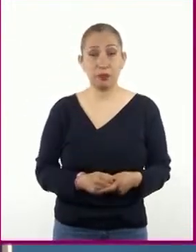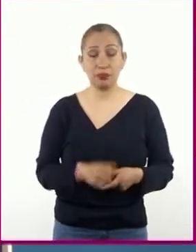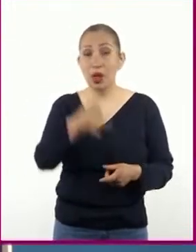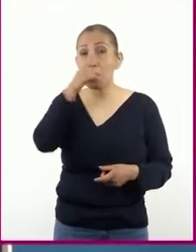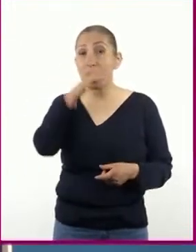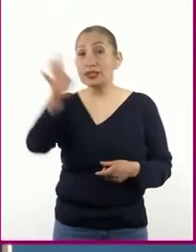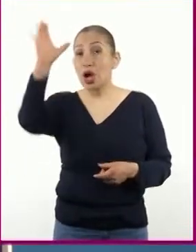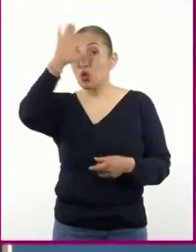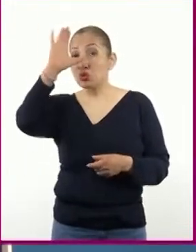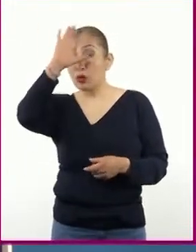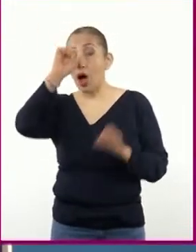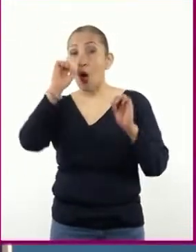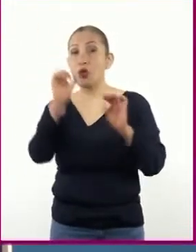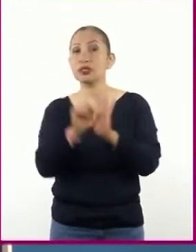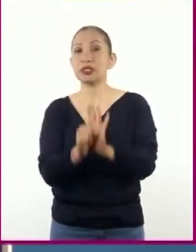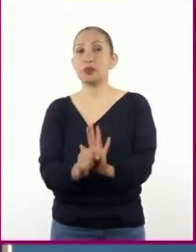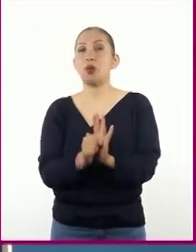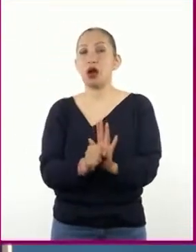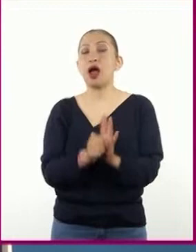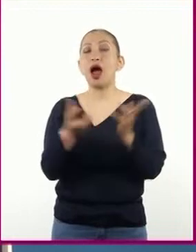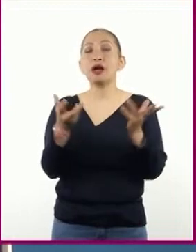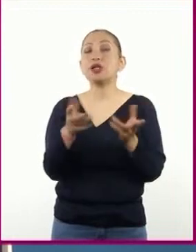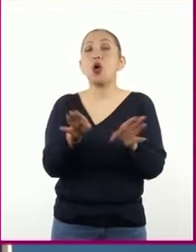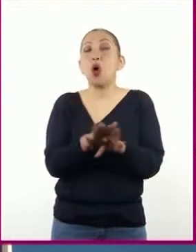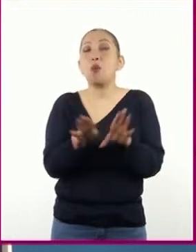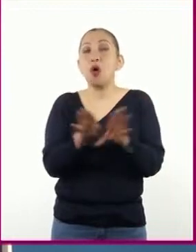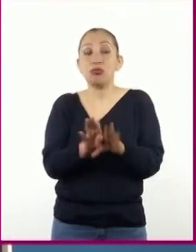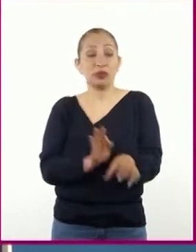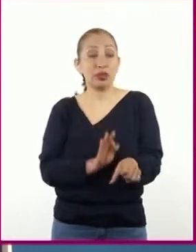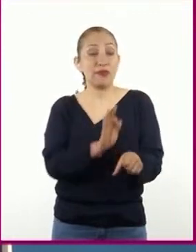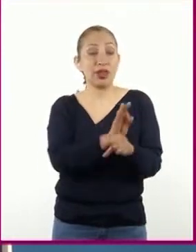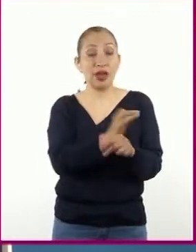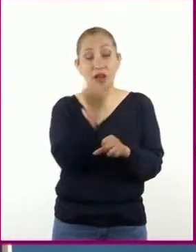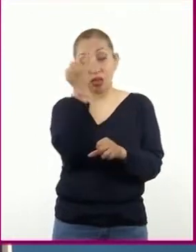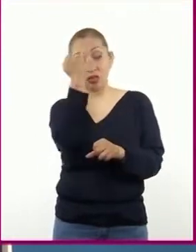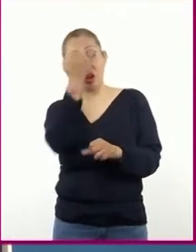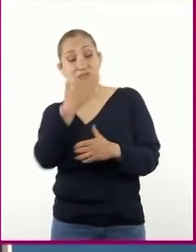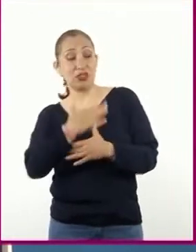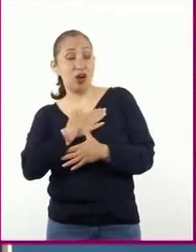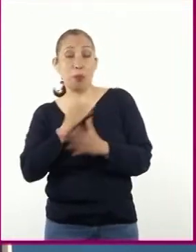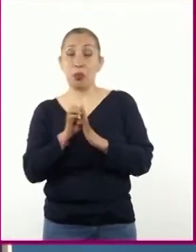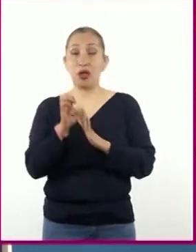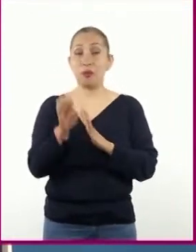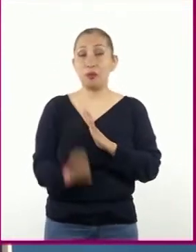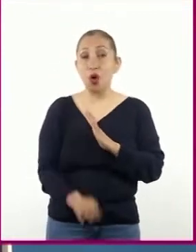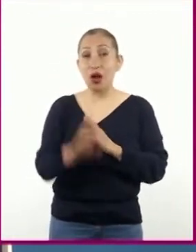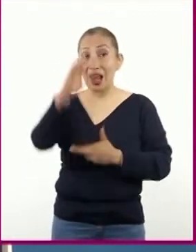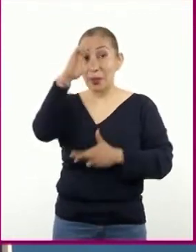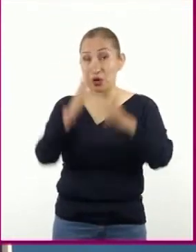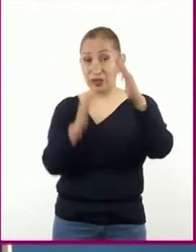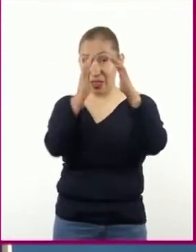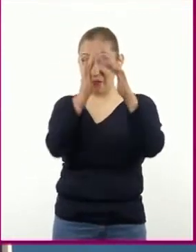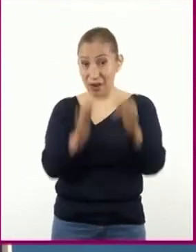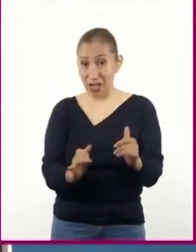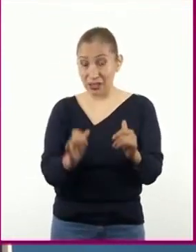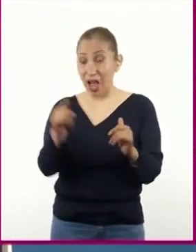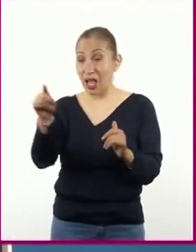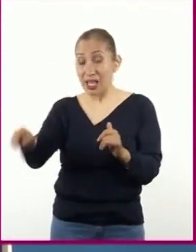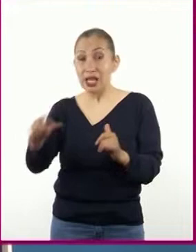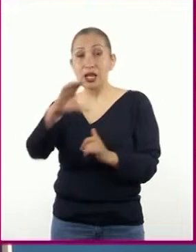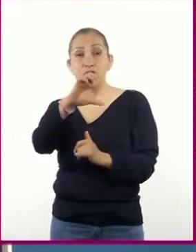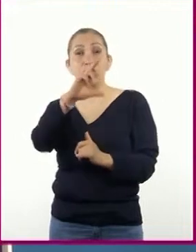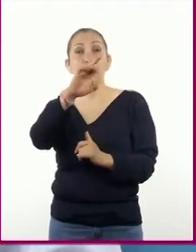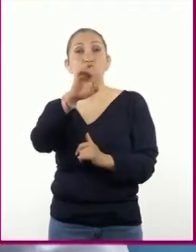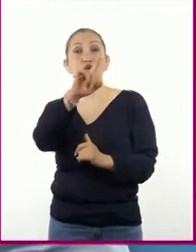violencia cultural o simbólica se genera a partir de defender una ideología, por ejemplo, la Revolución Francesa y las